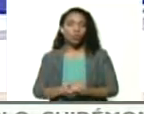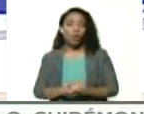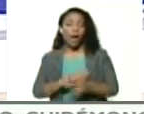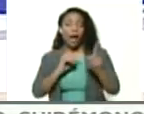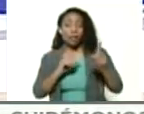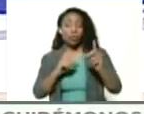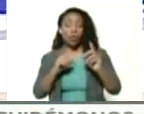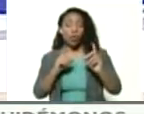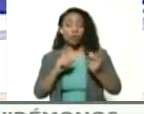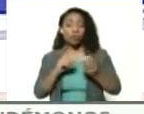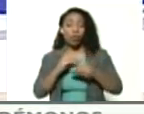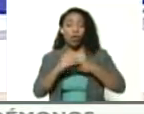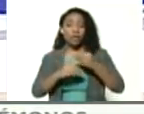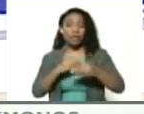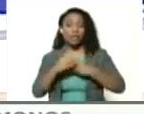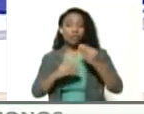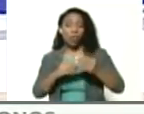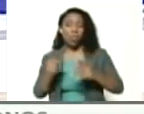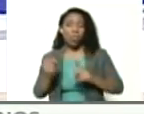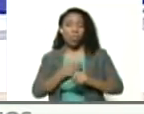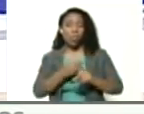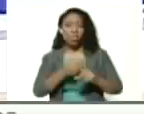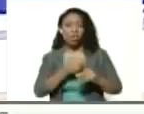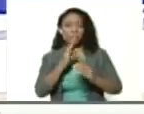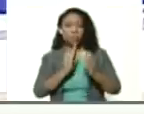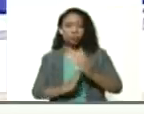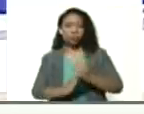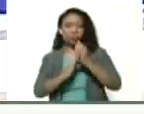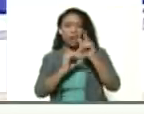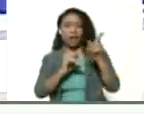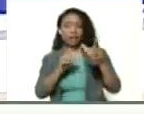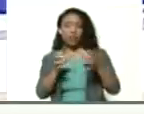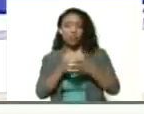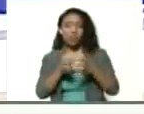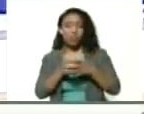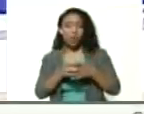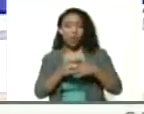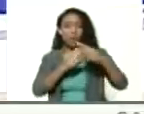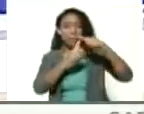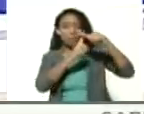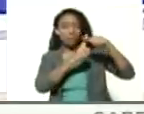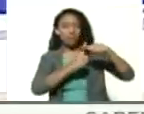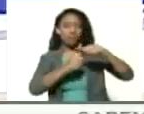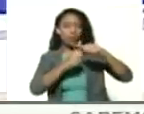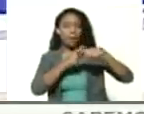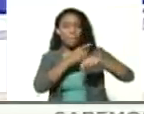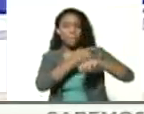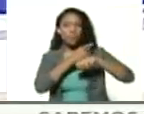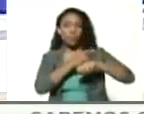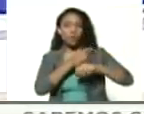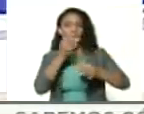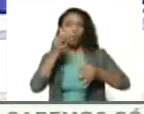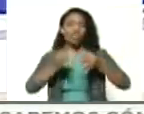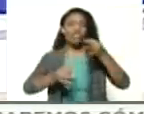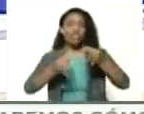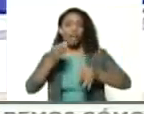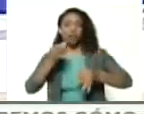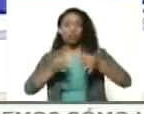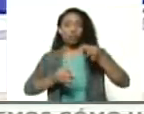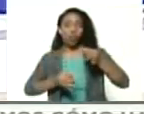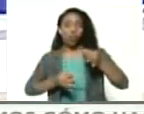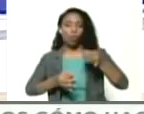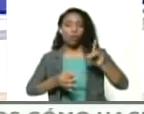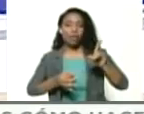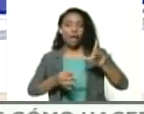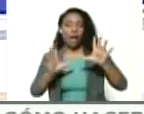hechos, la masacre que dirigieron este grupo de francotiradores, los hechos que justificaron